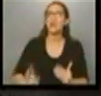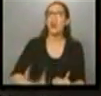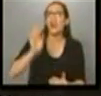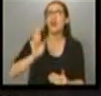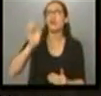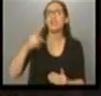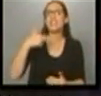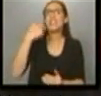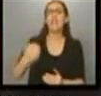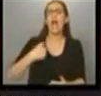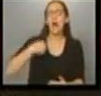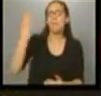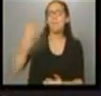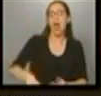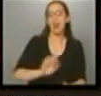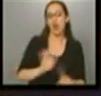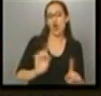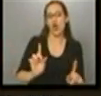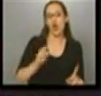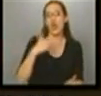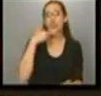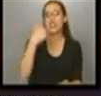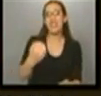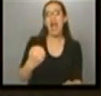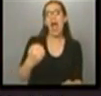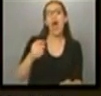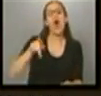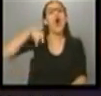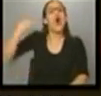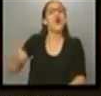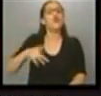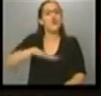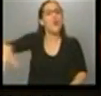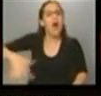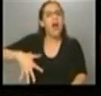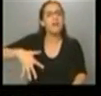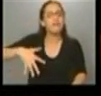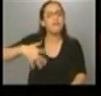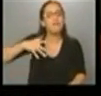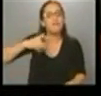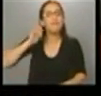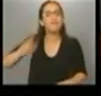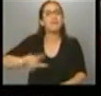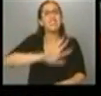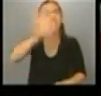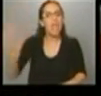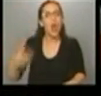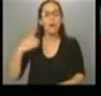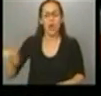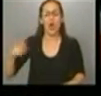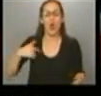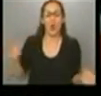perdido. Que Romina estaba en otra dimensión, en otro plano. Creo que Romina está.